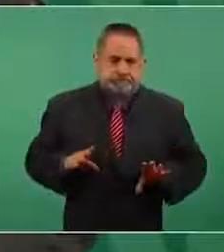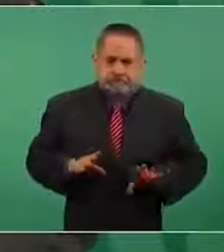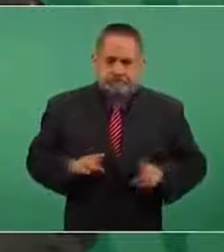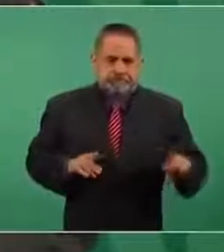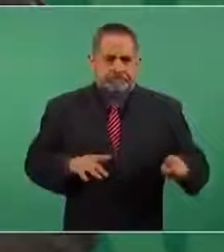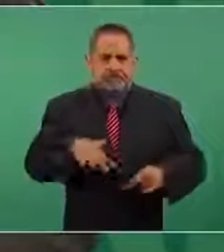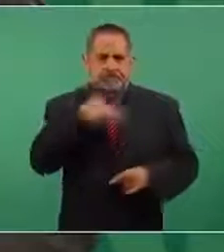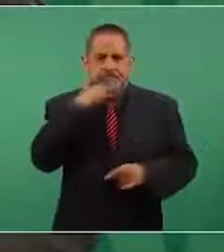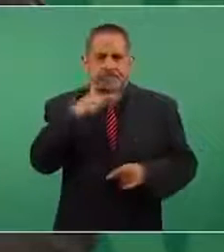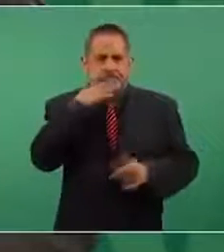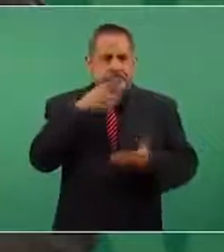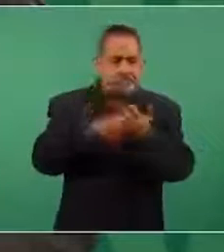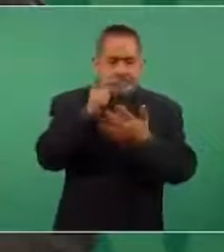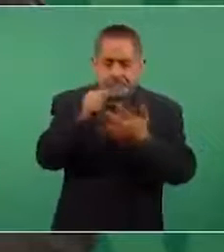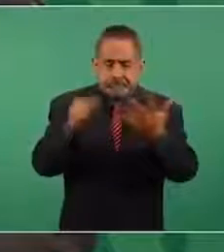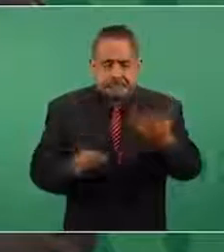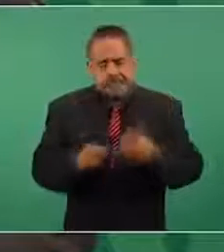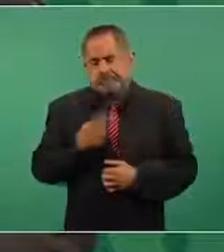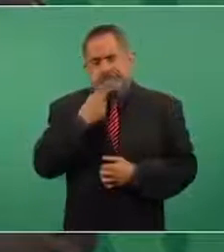la corrupción.